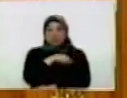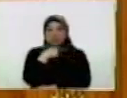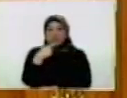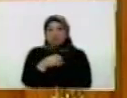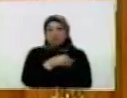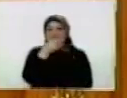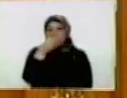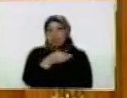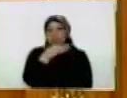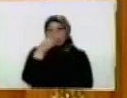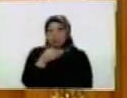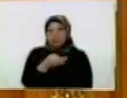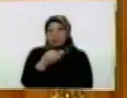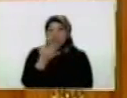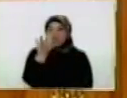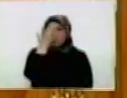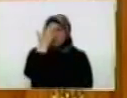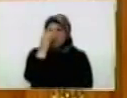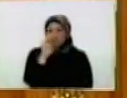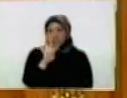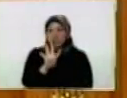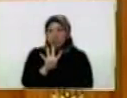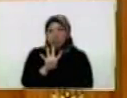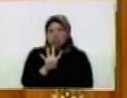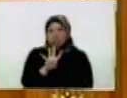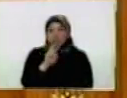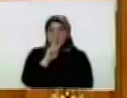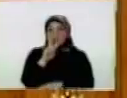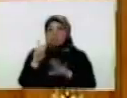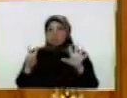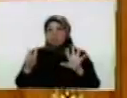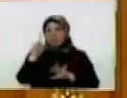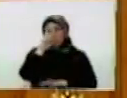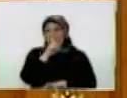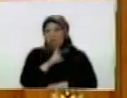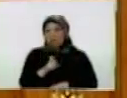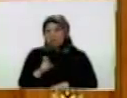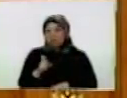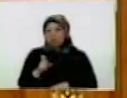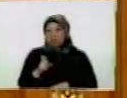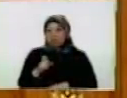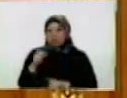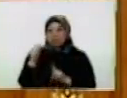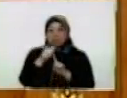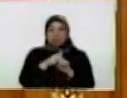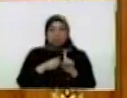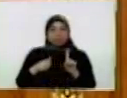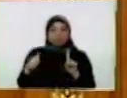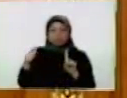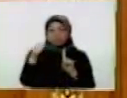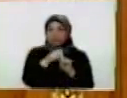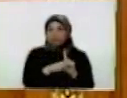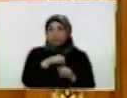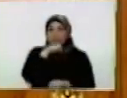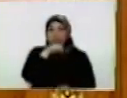Montaña, conmemoramos 27 años de aquella hecha histórica, gesta